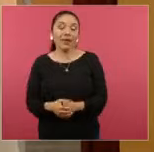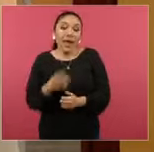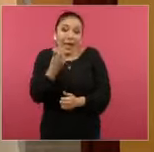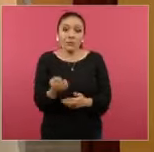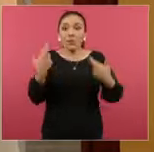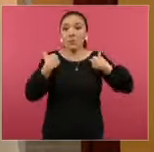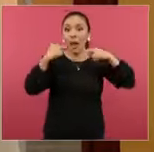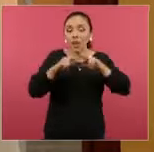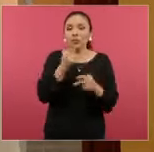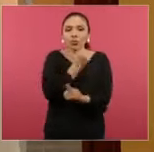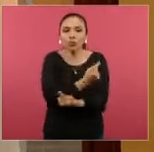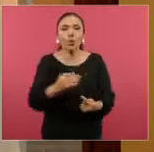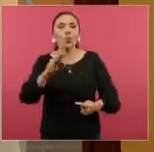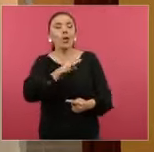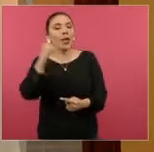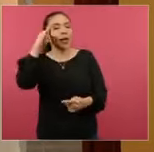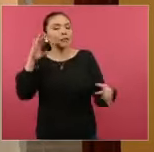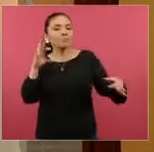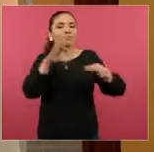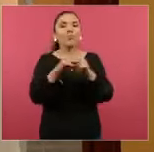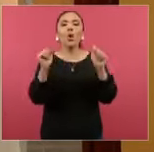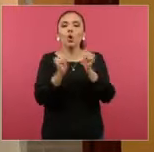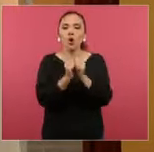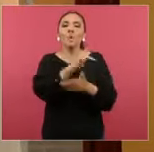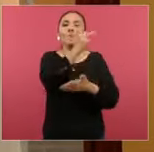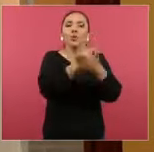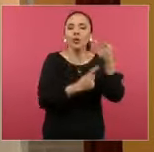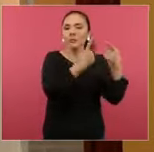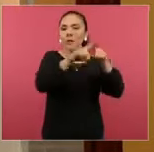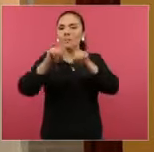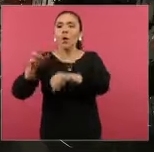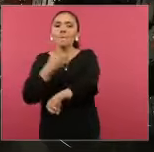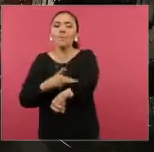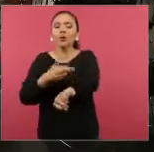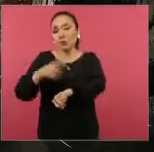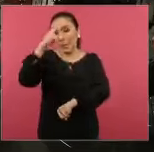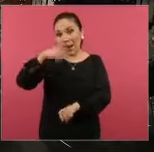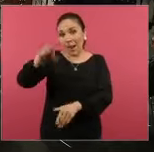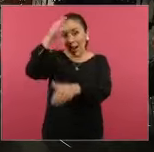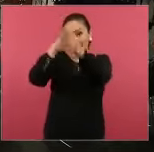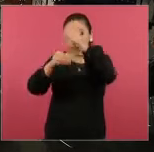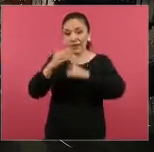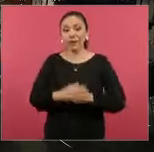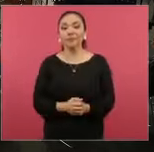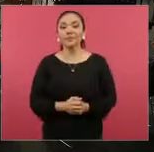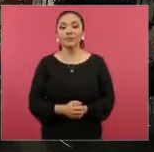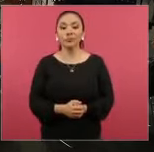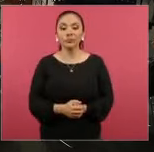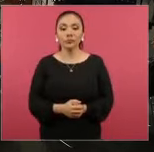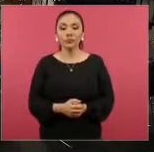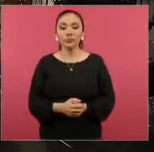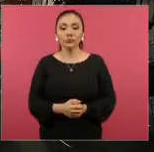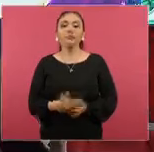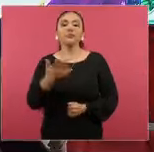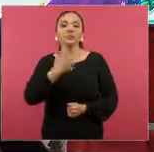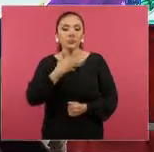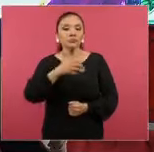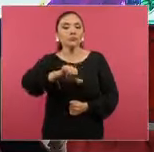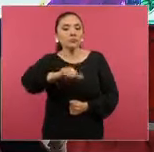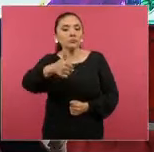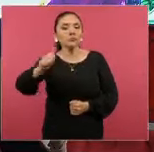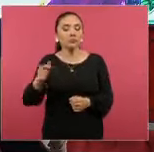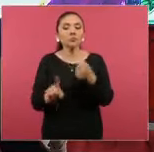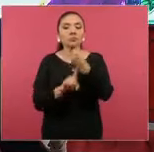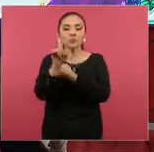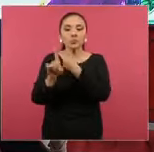los niños, lo articulamos a través de los contenidos y los procesos de aprendizaje. Van a identificar, como decimos, problemas y buscarán